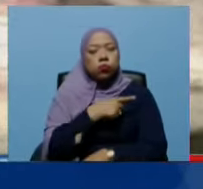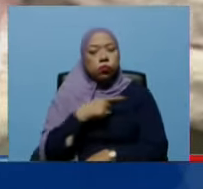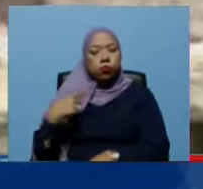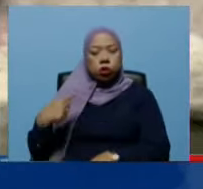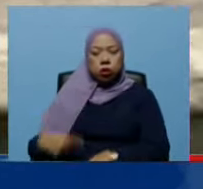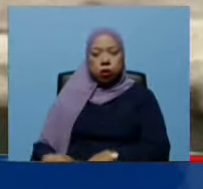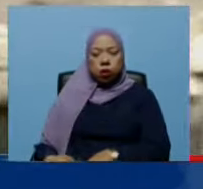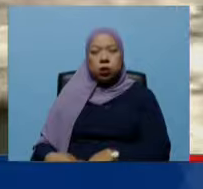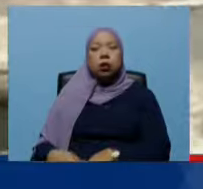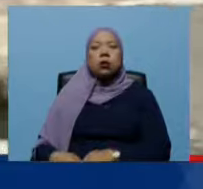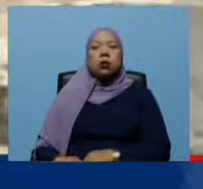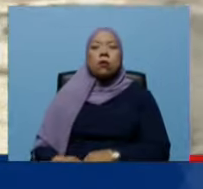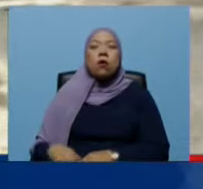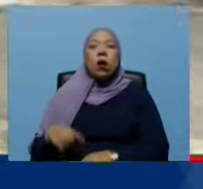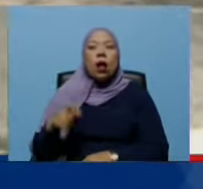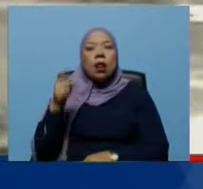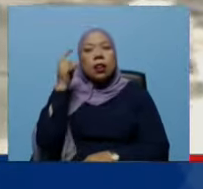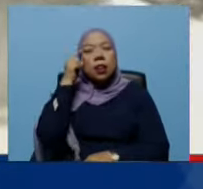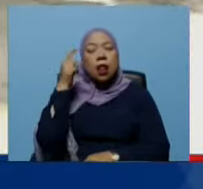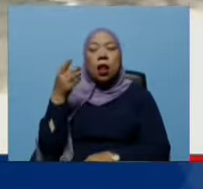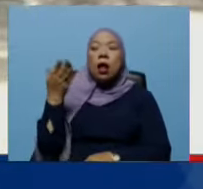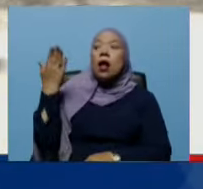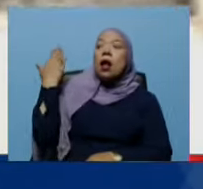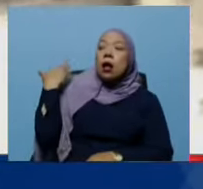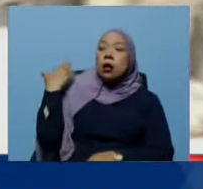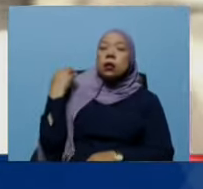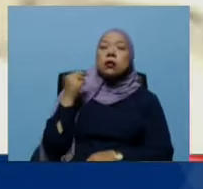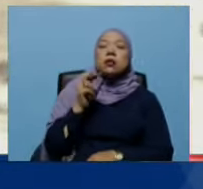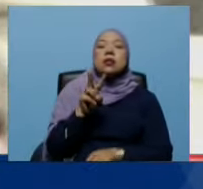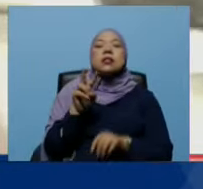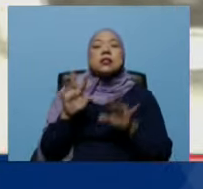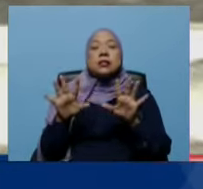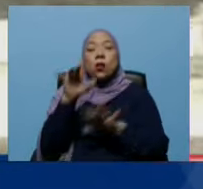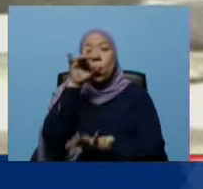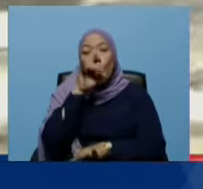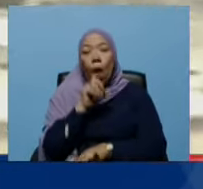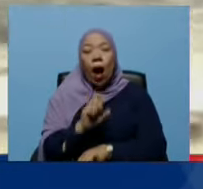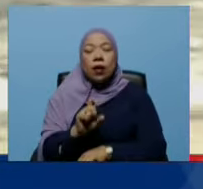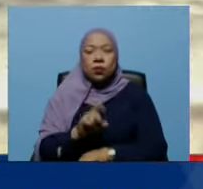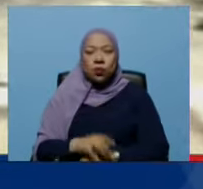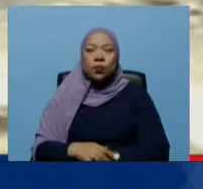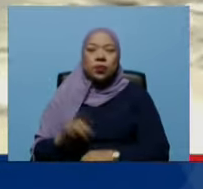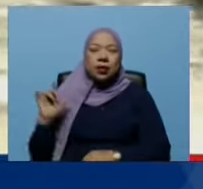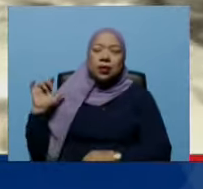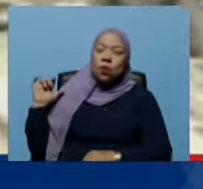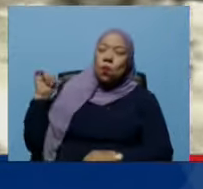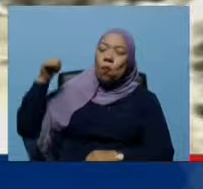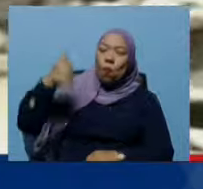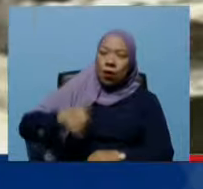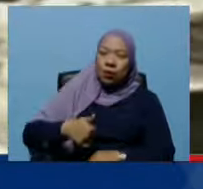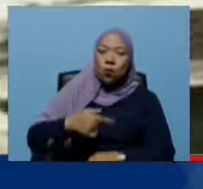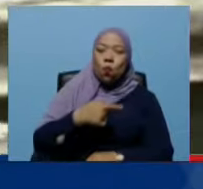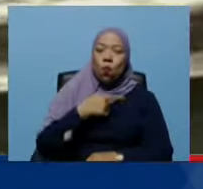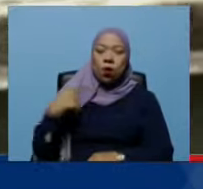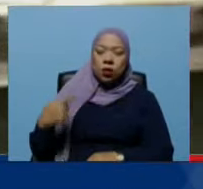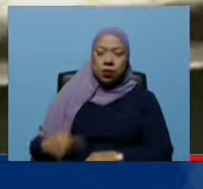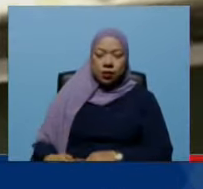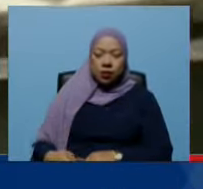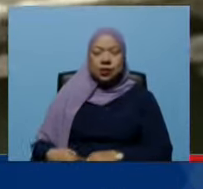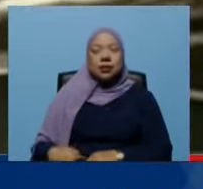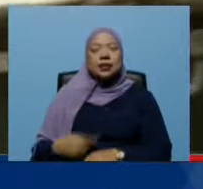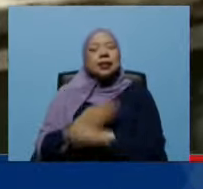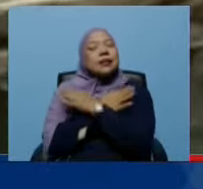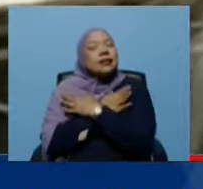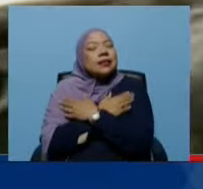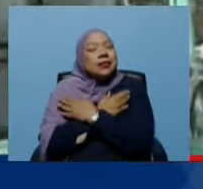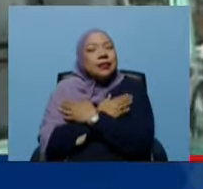que por cierto el día de ayer cumplía 75 años de fundada, y a quien les mandamos